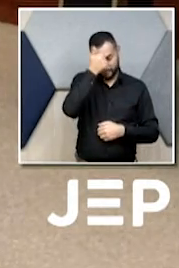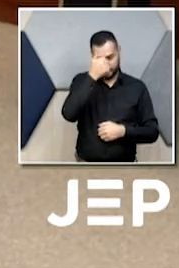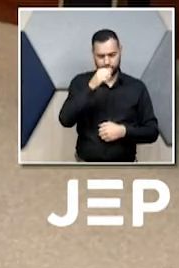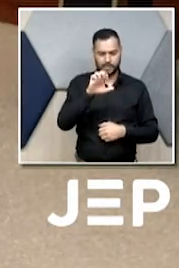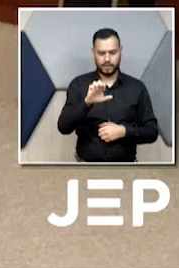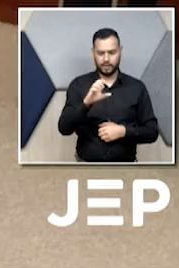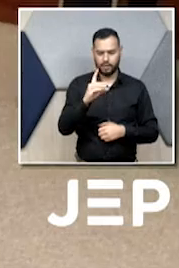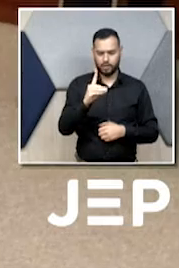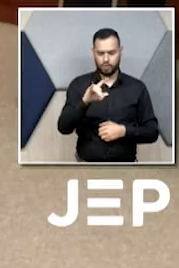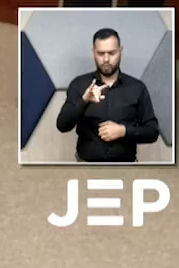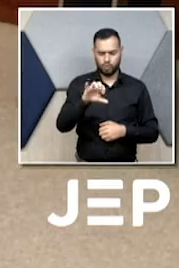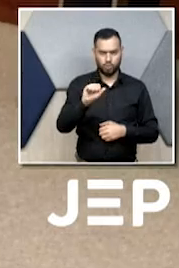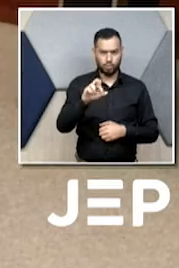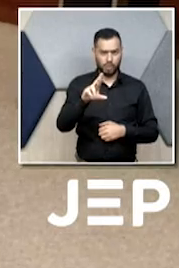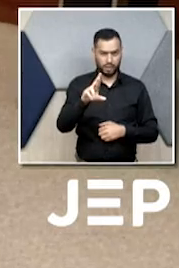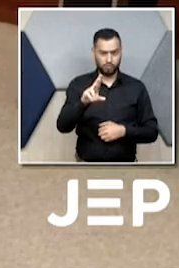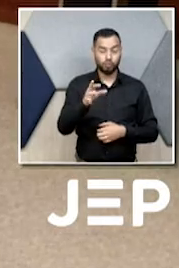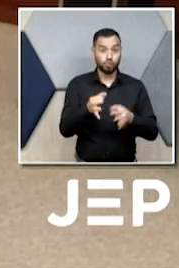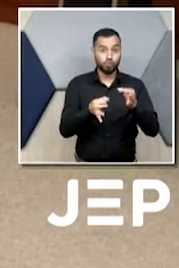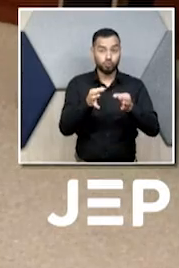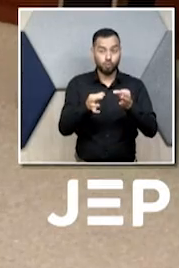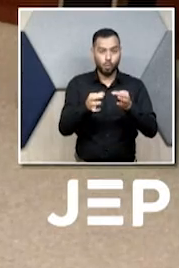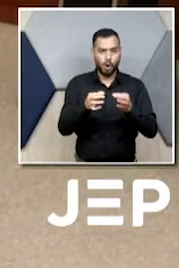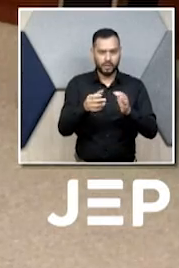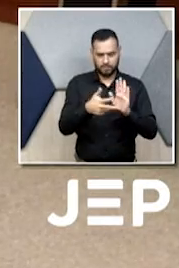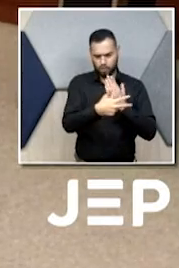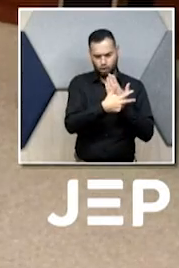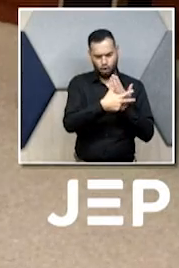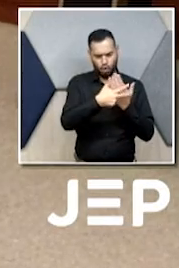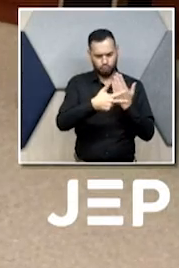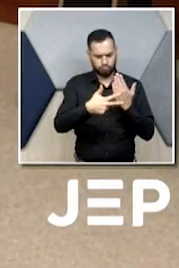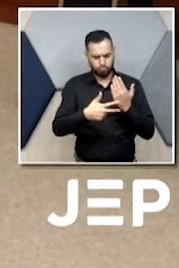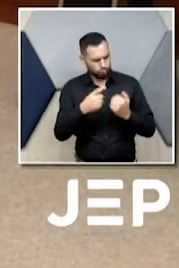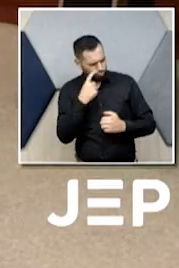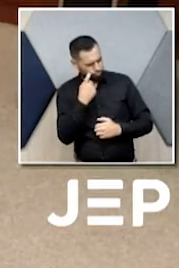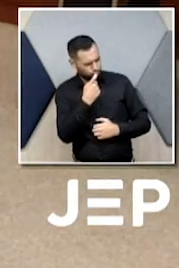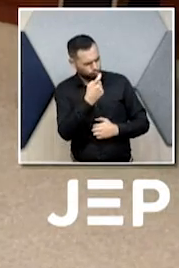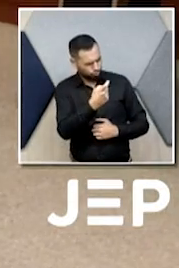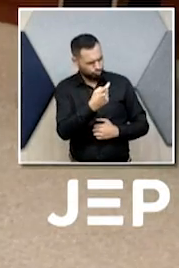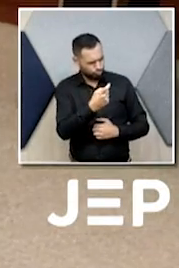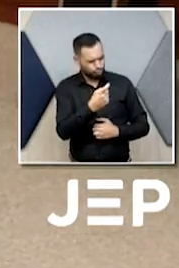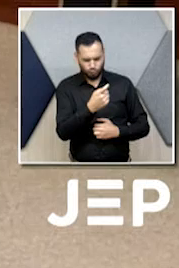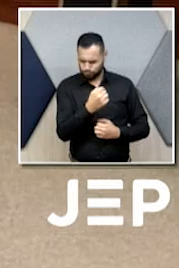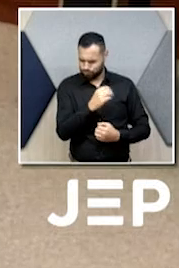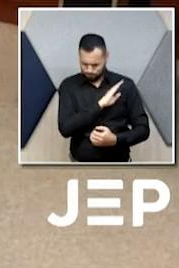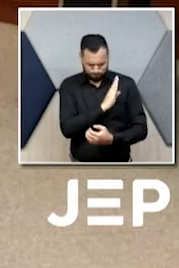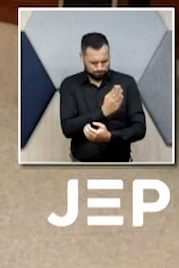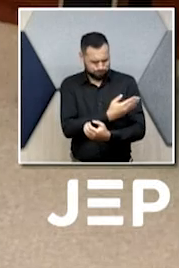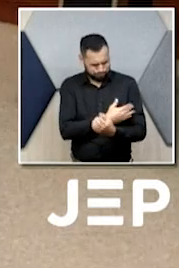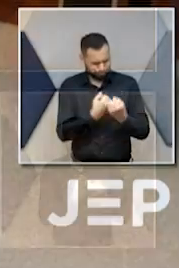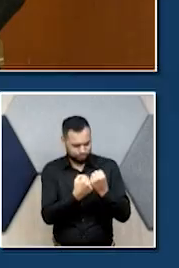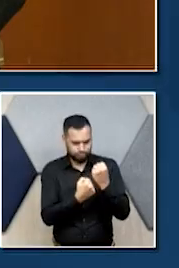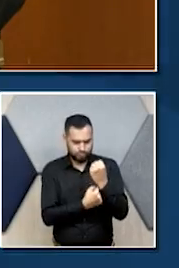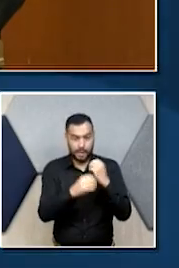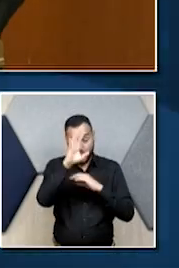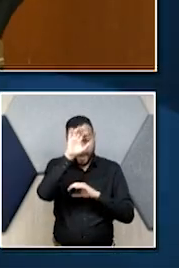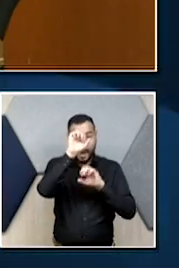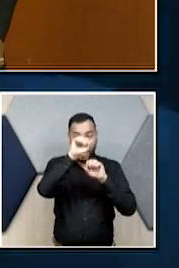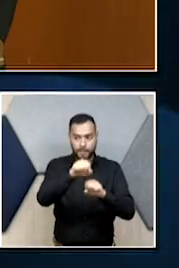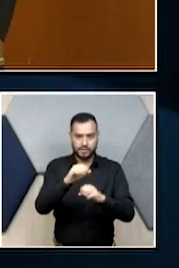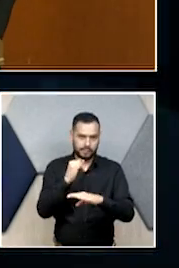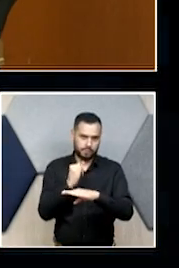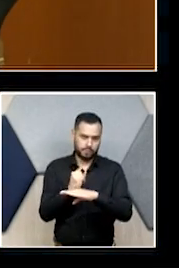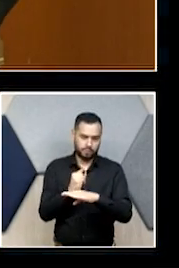juez constitucional buscó fortalecer las capacidades de esta jurisdicción para alcanzar los fines del Estado